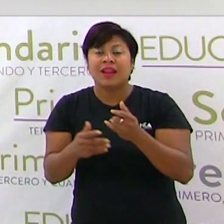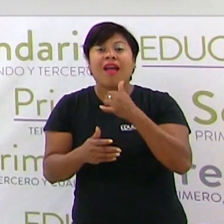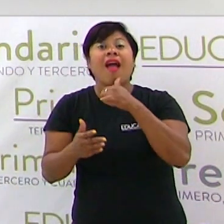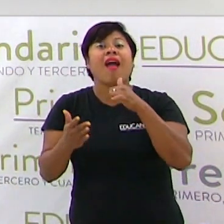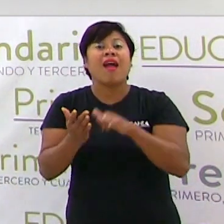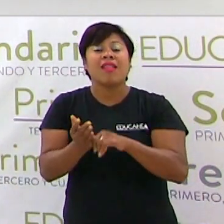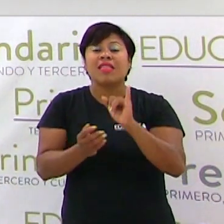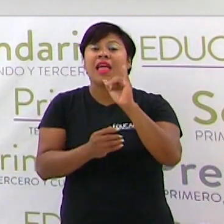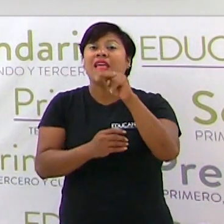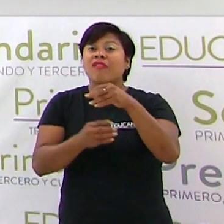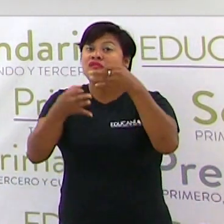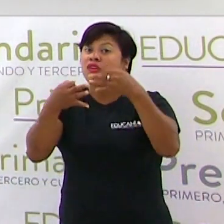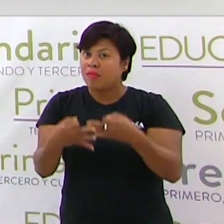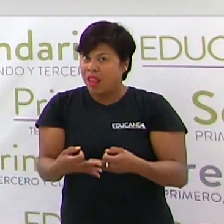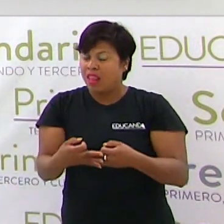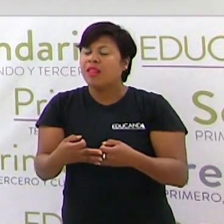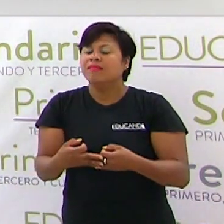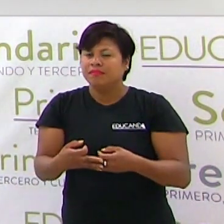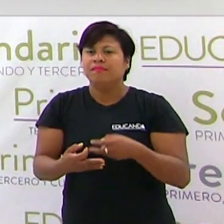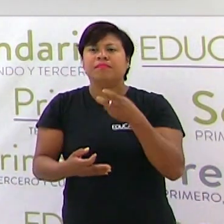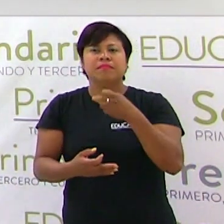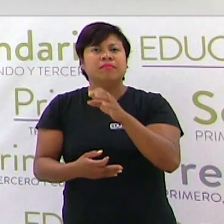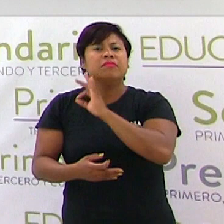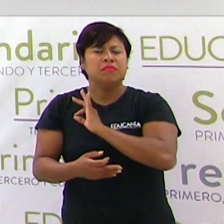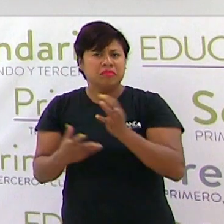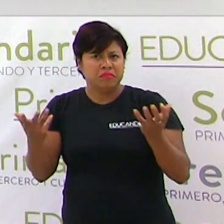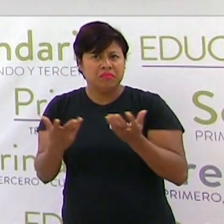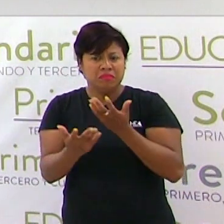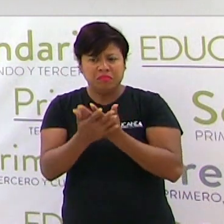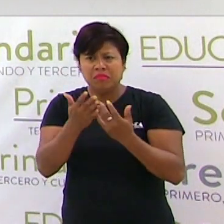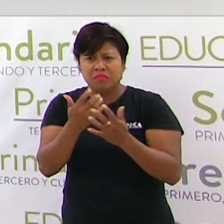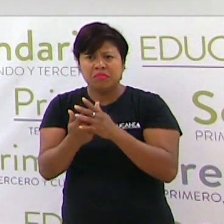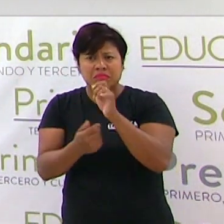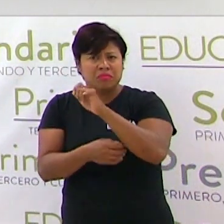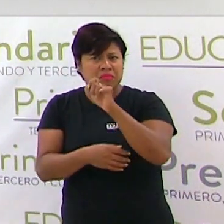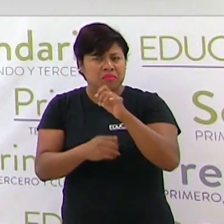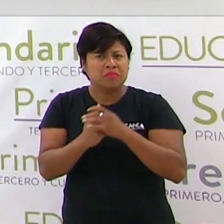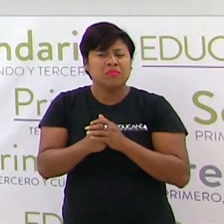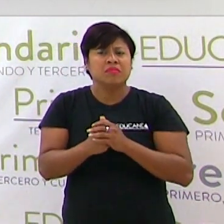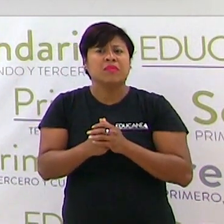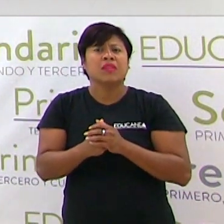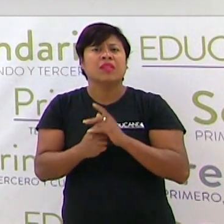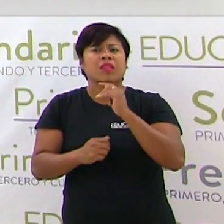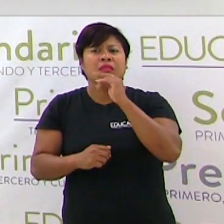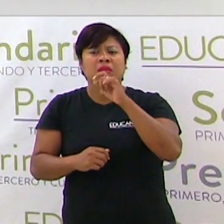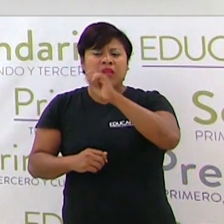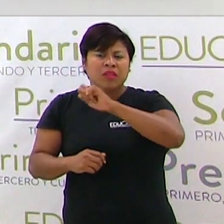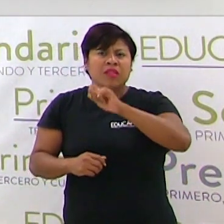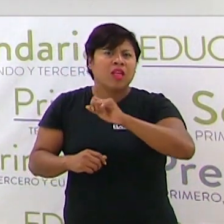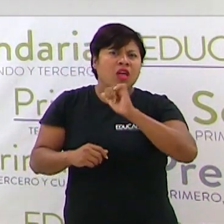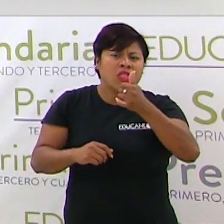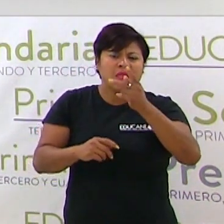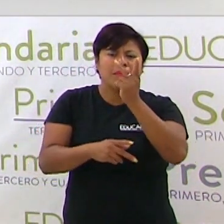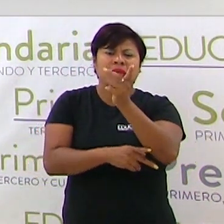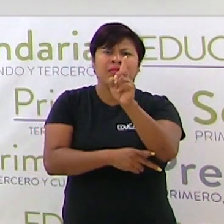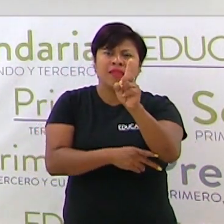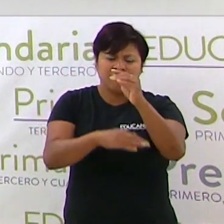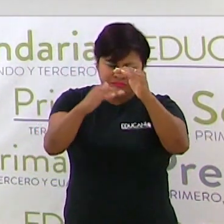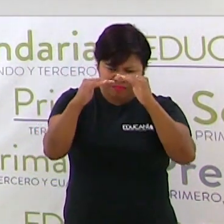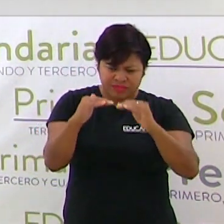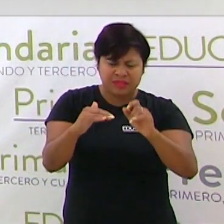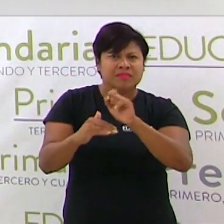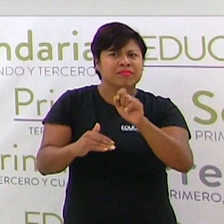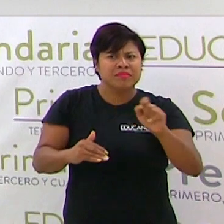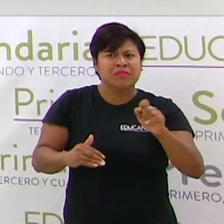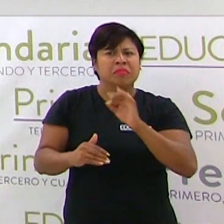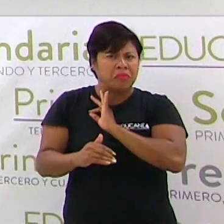carta informal. También hay quienes ponen postdata. ¿Qué es la postdata? Es como una anotación extra. Sí, se la podemos poner aquí